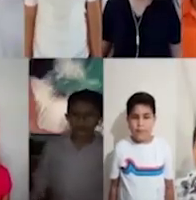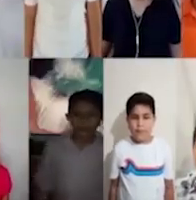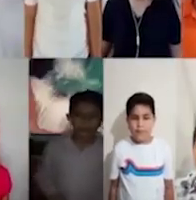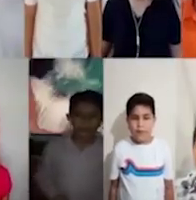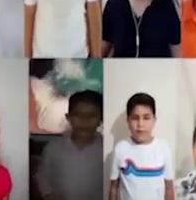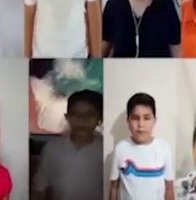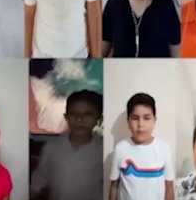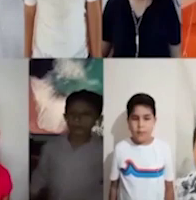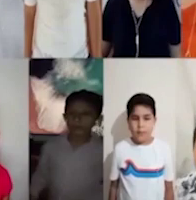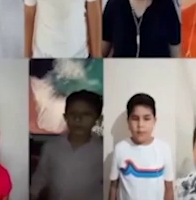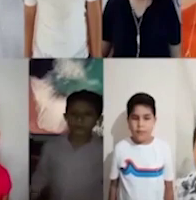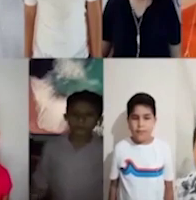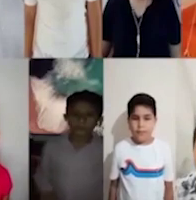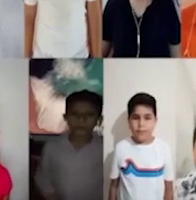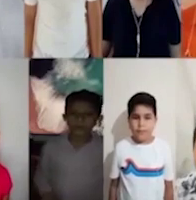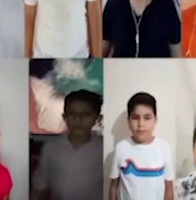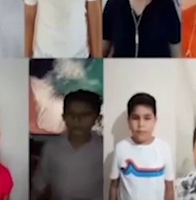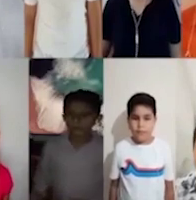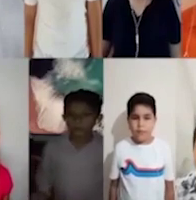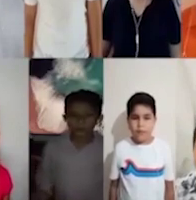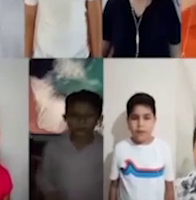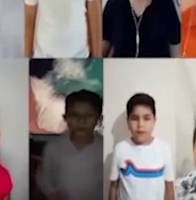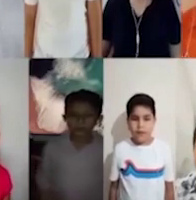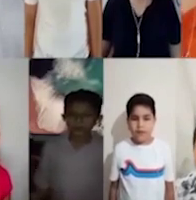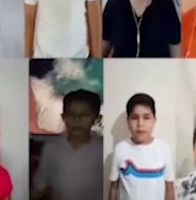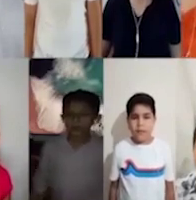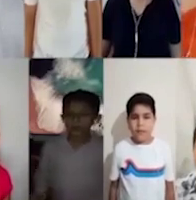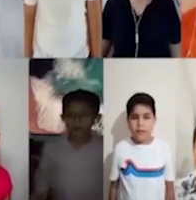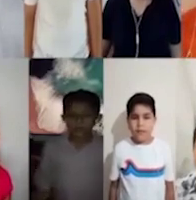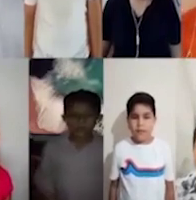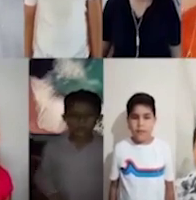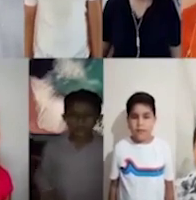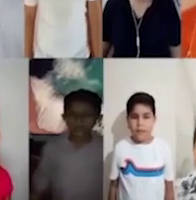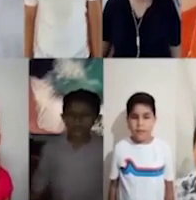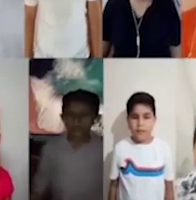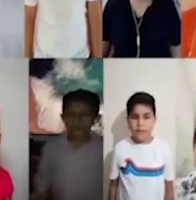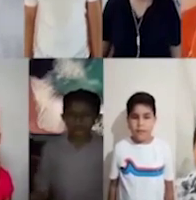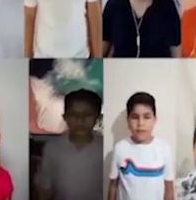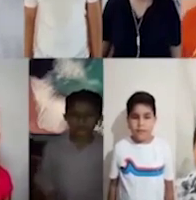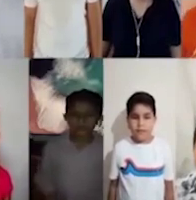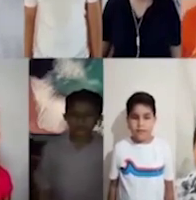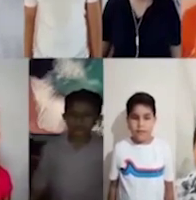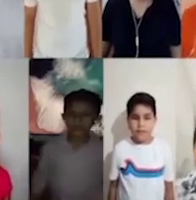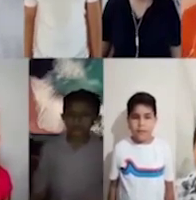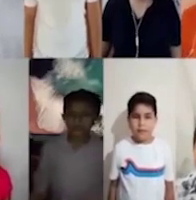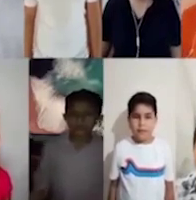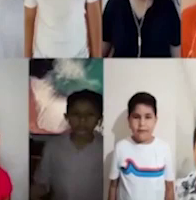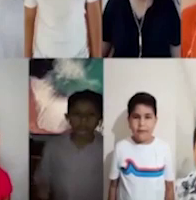La negrita